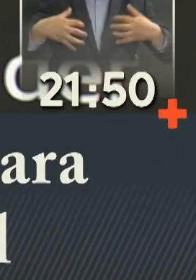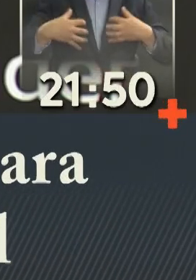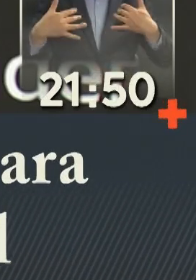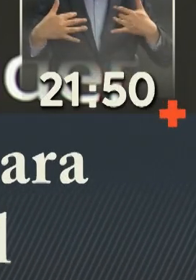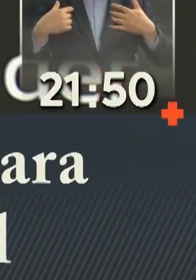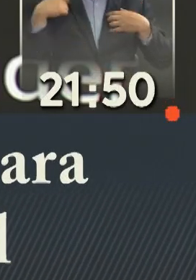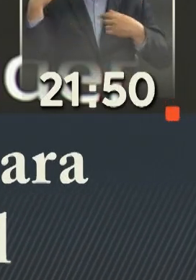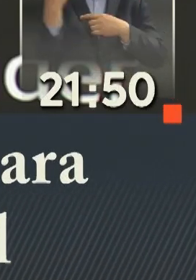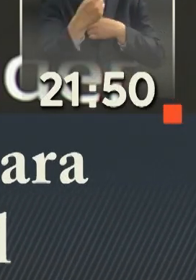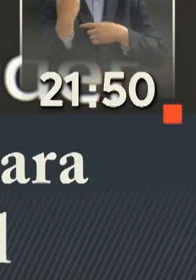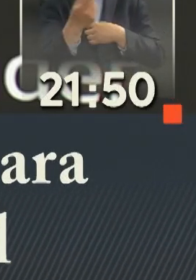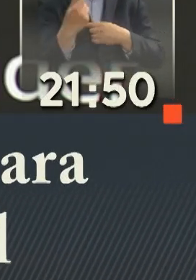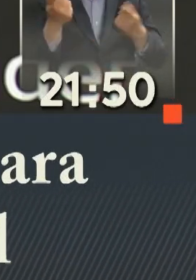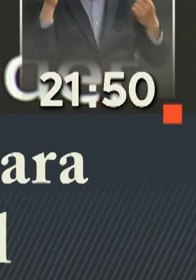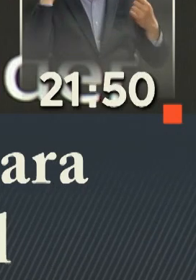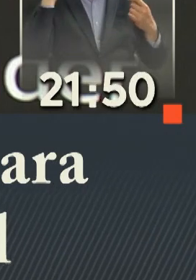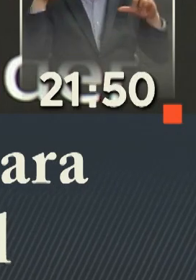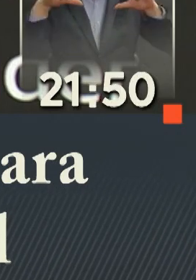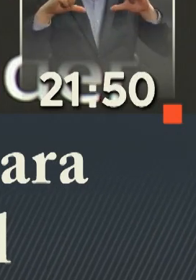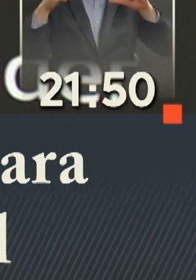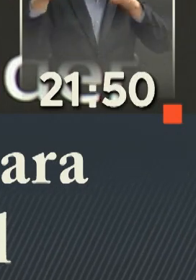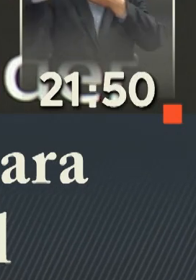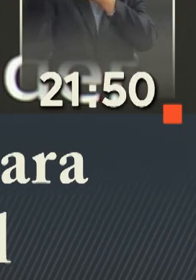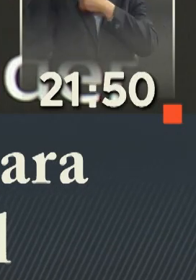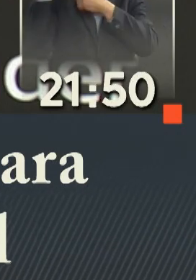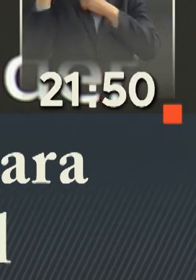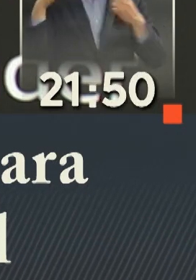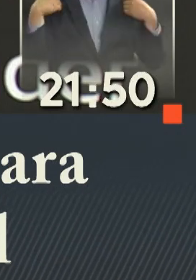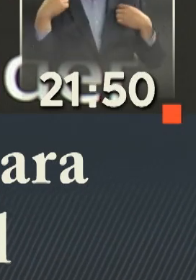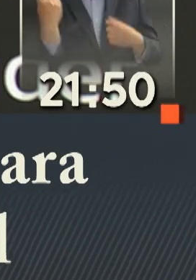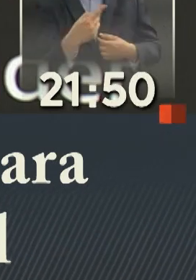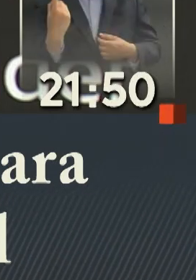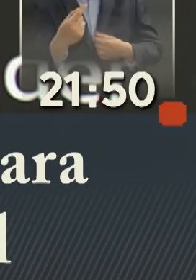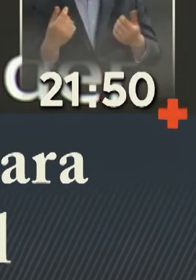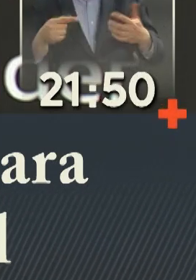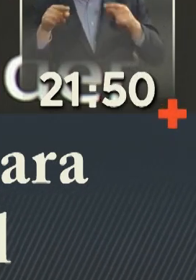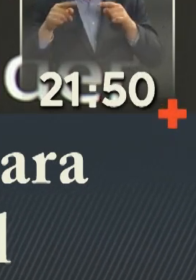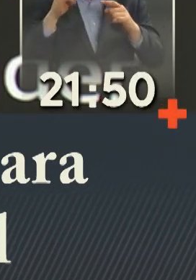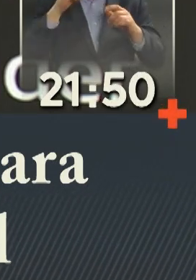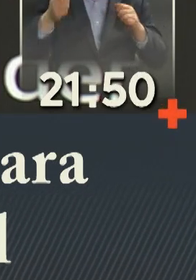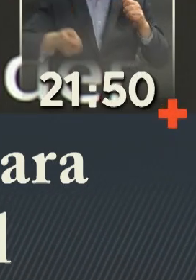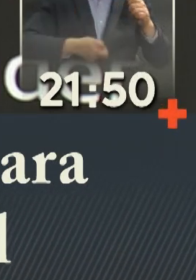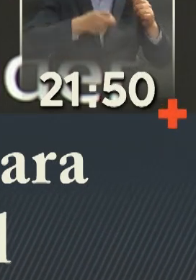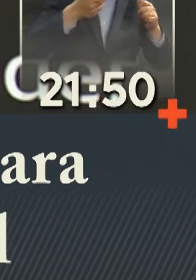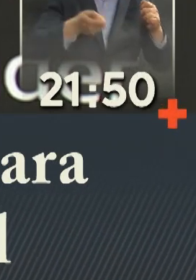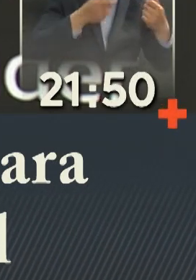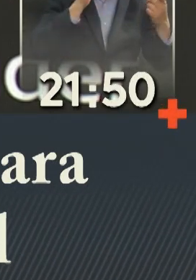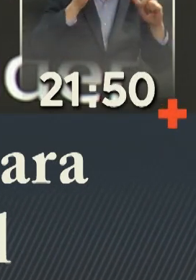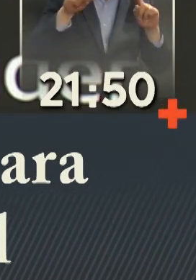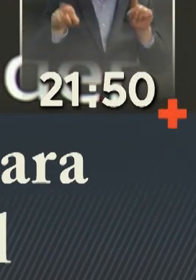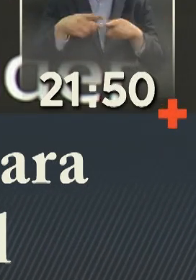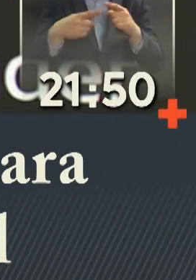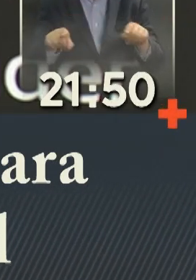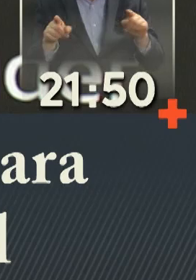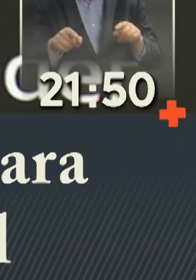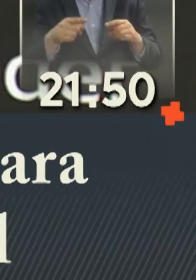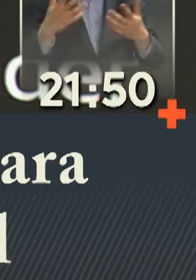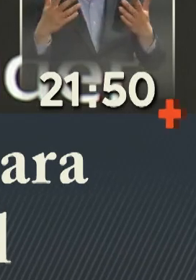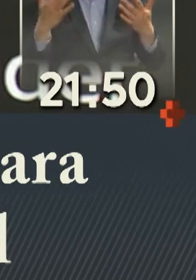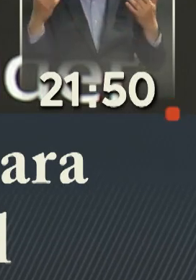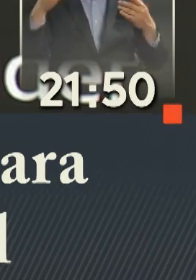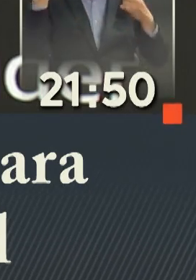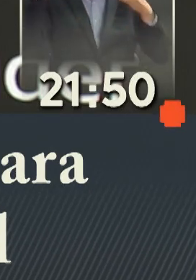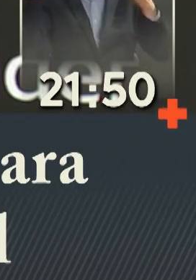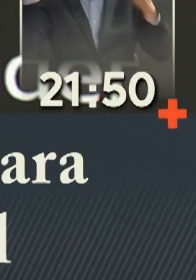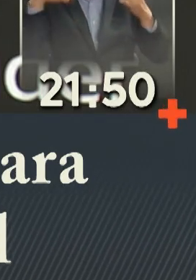una mujer que tambora al hombro recorre las calles alegrándolas con sus bailes y música, logrando además el sueño de